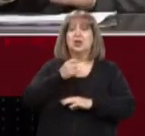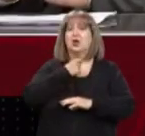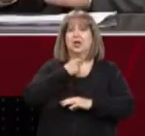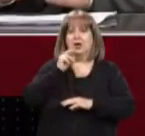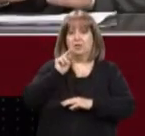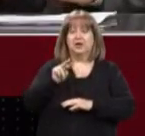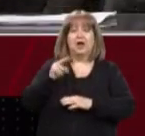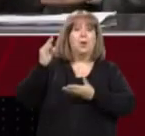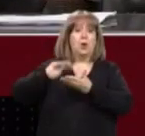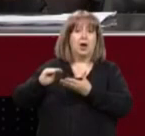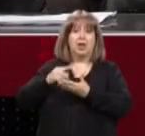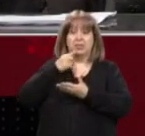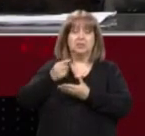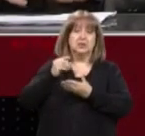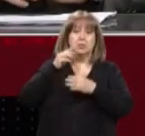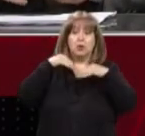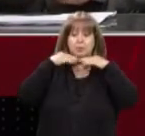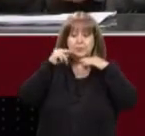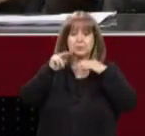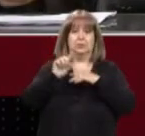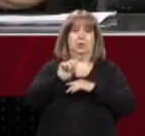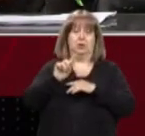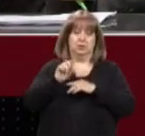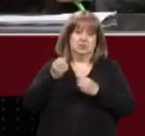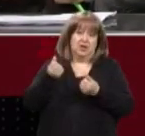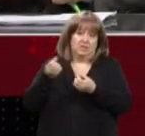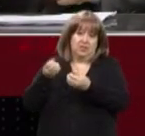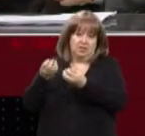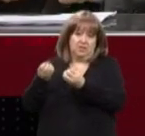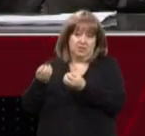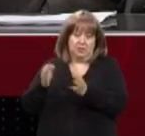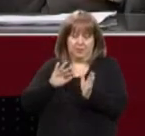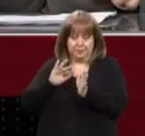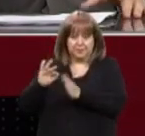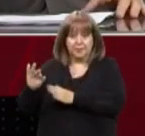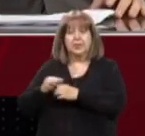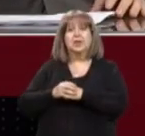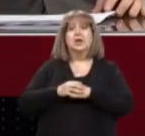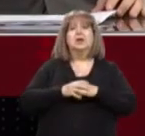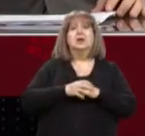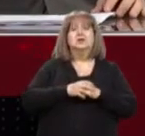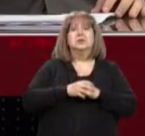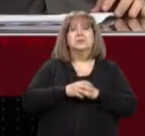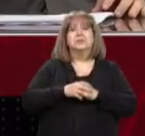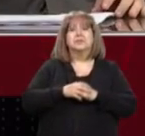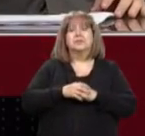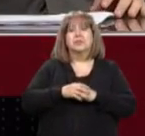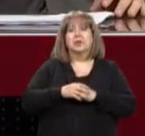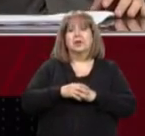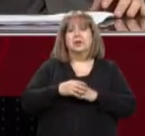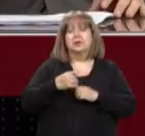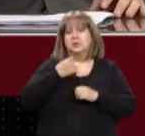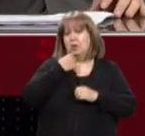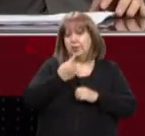ver y a la vez no tanto. Se está hablando mucho, yo no sé si a usted le ha llegado, se está hablando mucho de una floja cobertura por parte de los medios a nivel